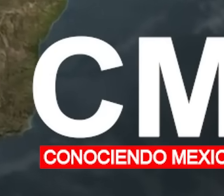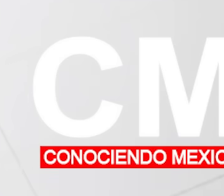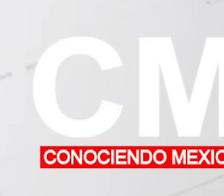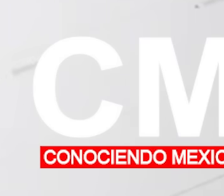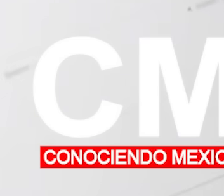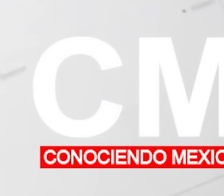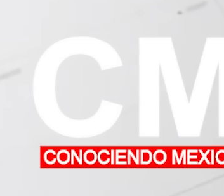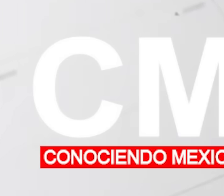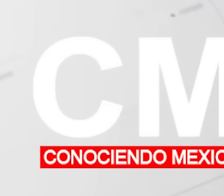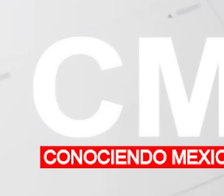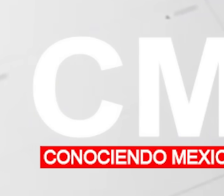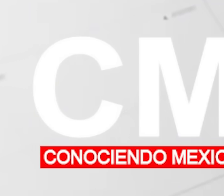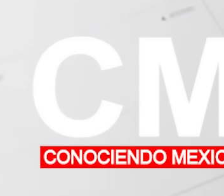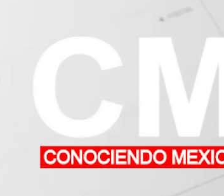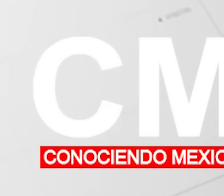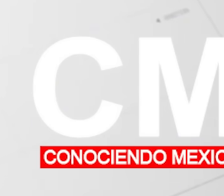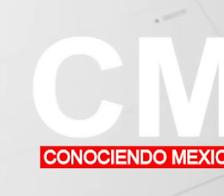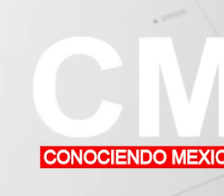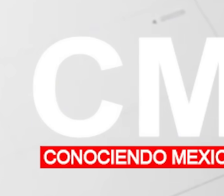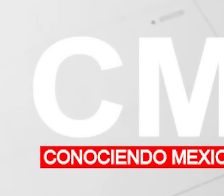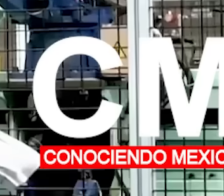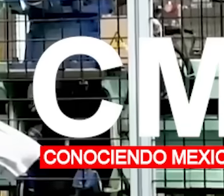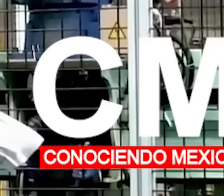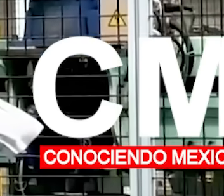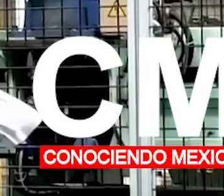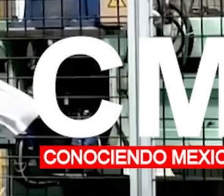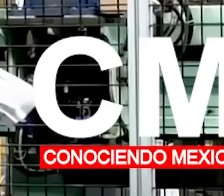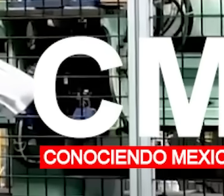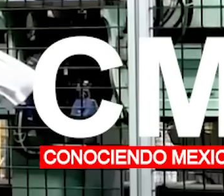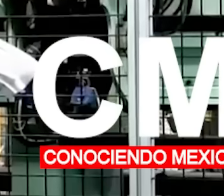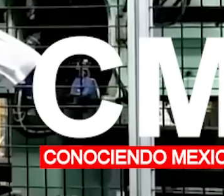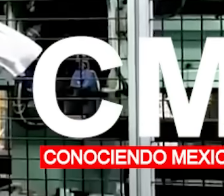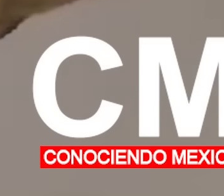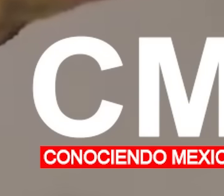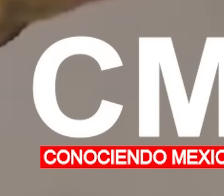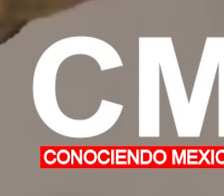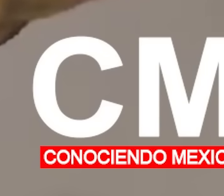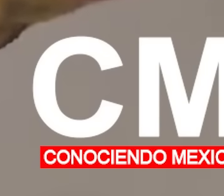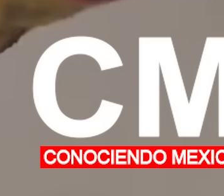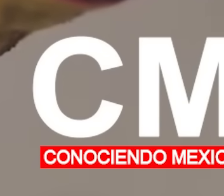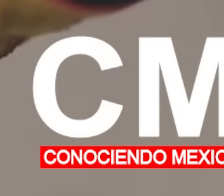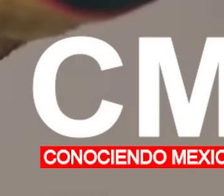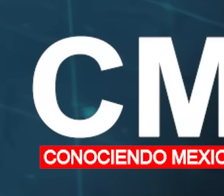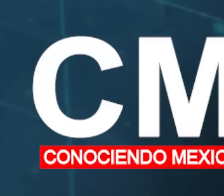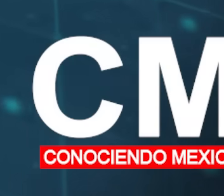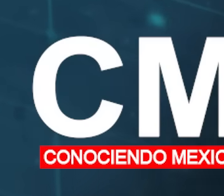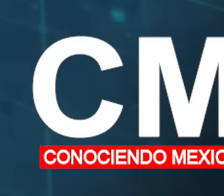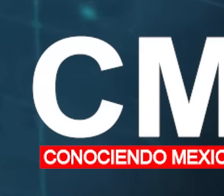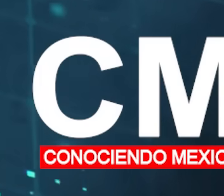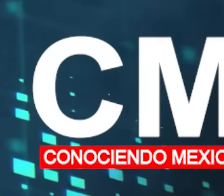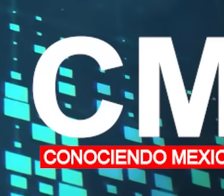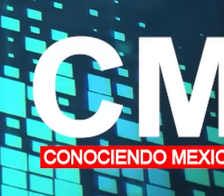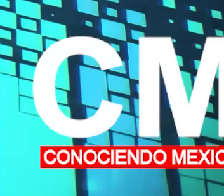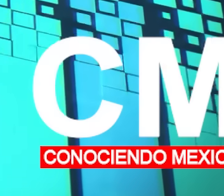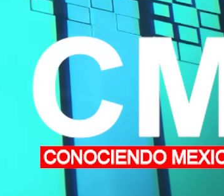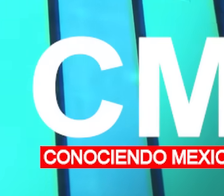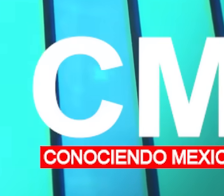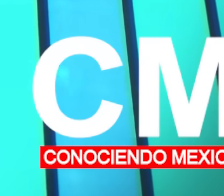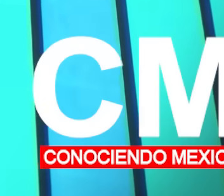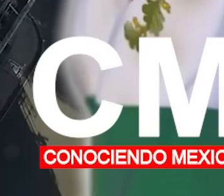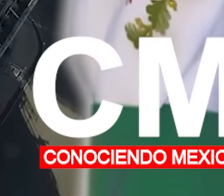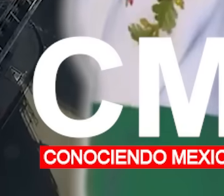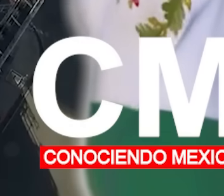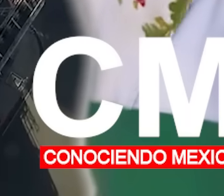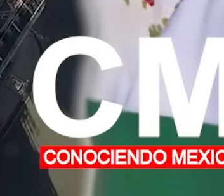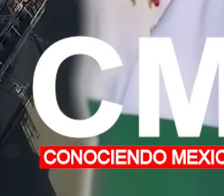la Federación y que se convertirán en un importante detonante del desarrollo de la entidad y la llegada de nuevas inversiones en 11 sectores de la industria, que